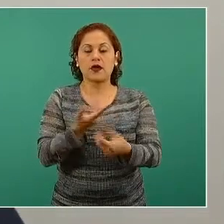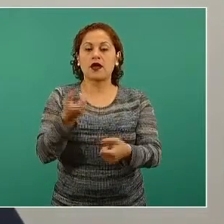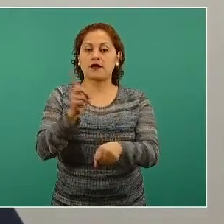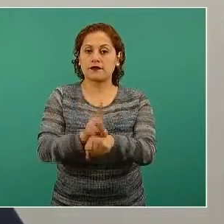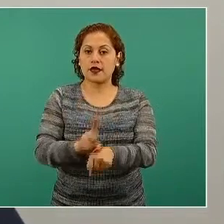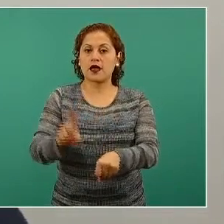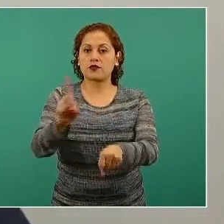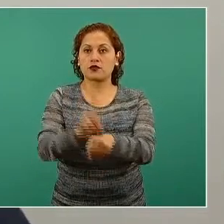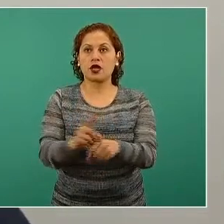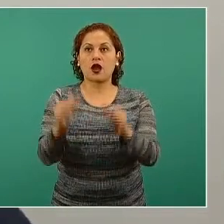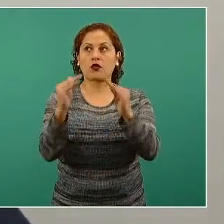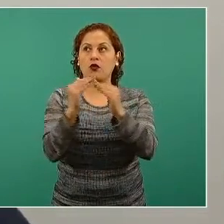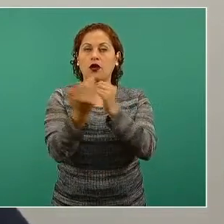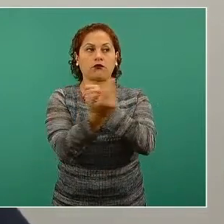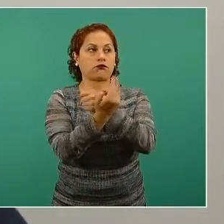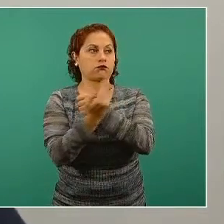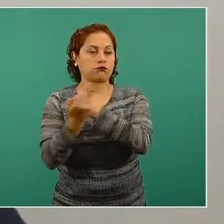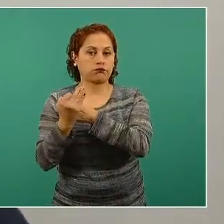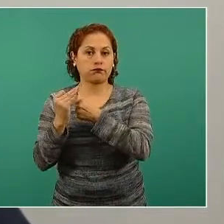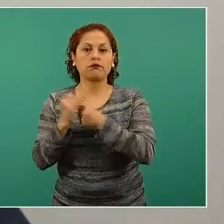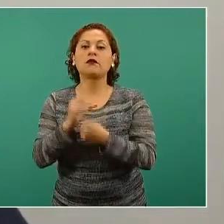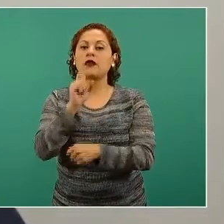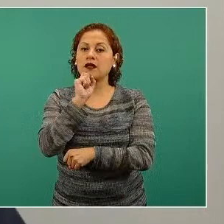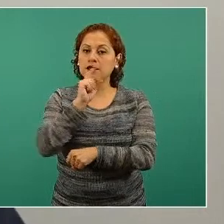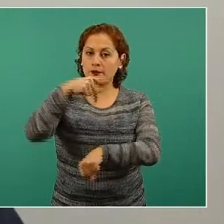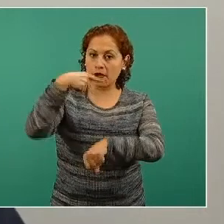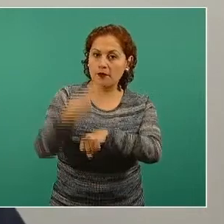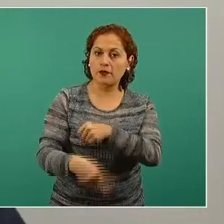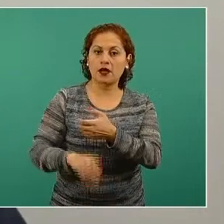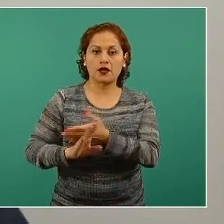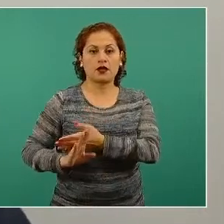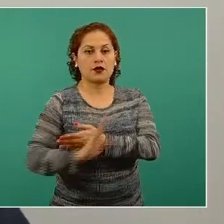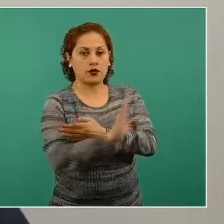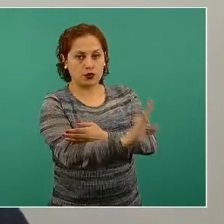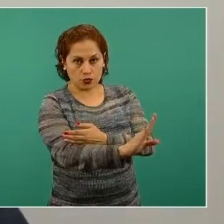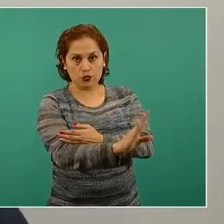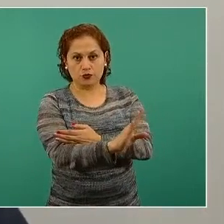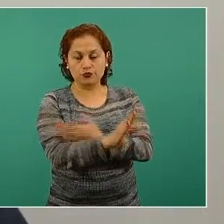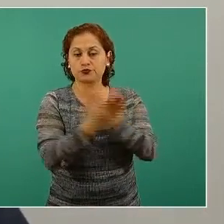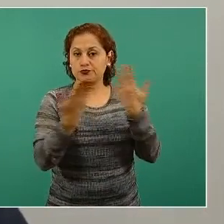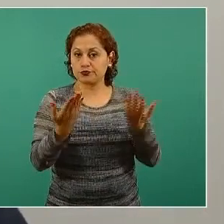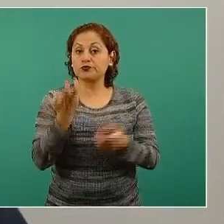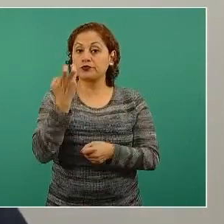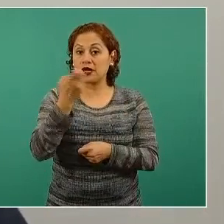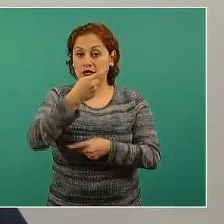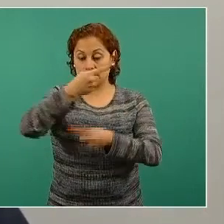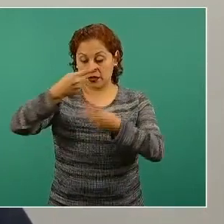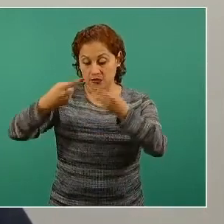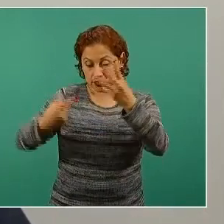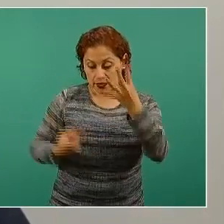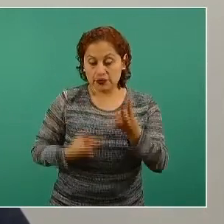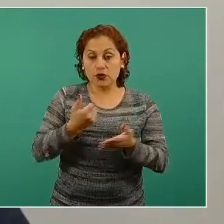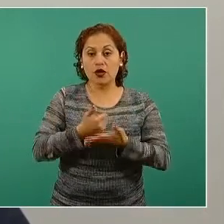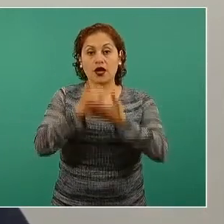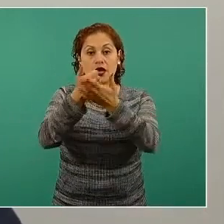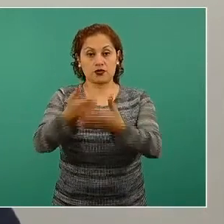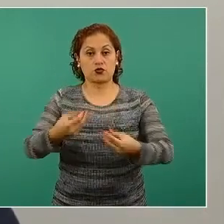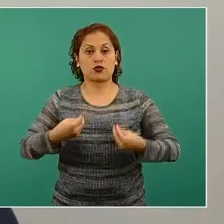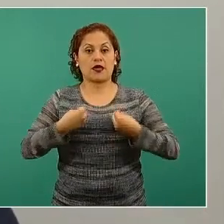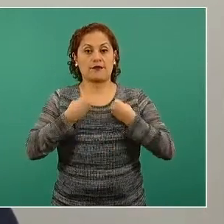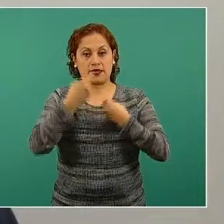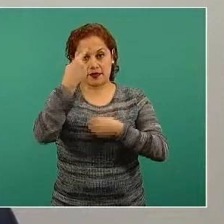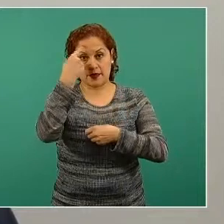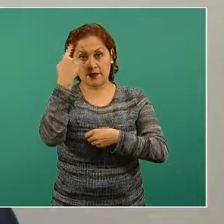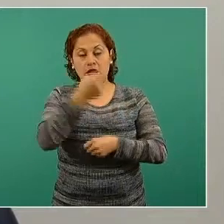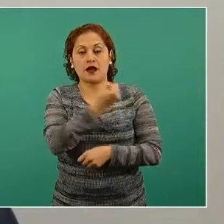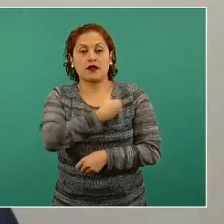de una vivienda, el impedir riesgos que además pongan también obviamente en jaque su salud. Entonces, este es